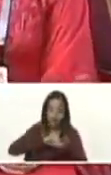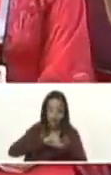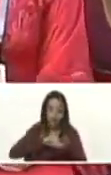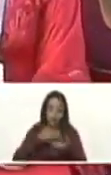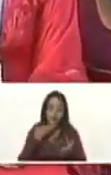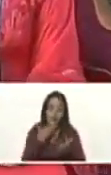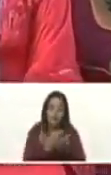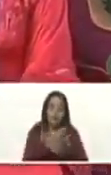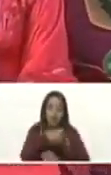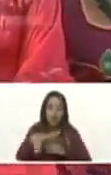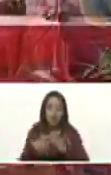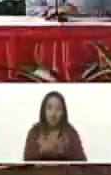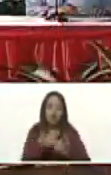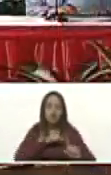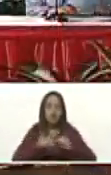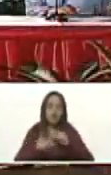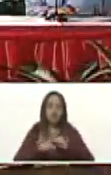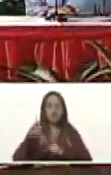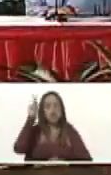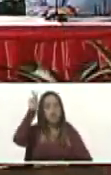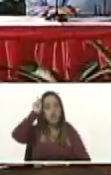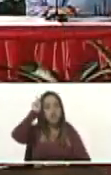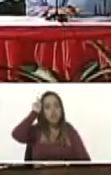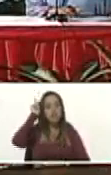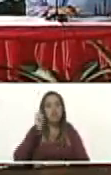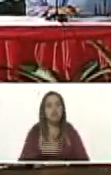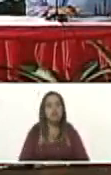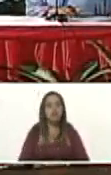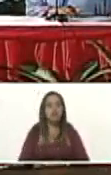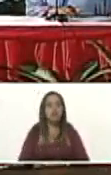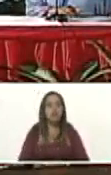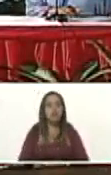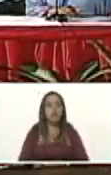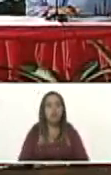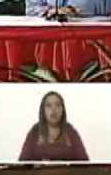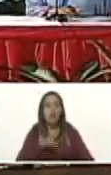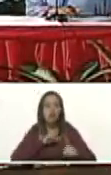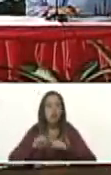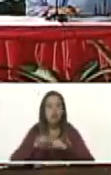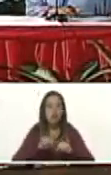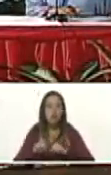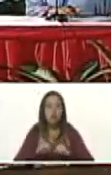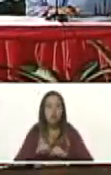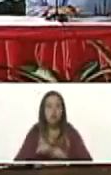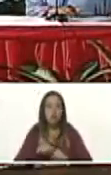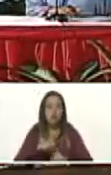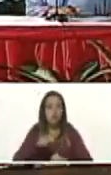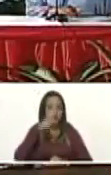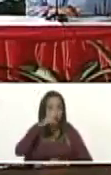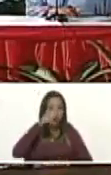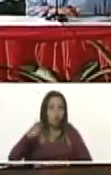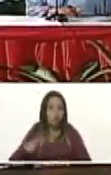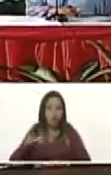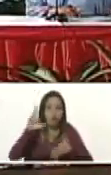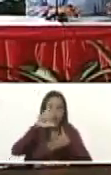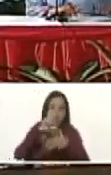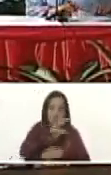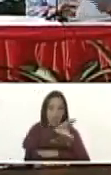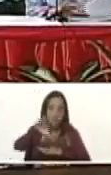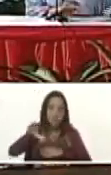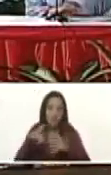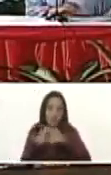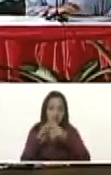y pedirle a todos los movimientos indígenas, y a los movimientos populares de América Latina, del Caribe, de Estados